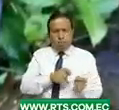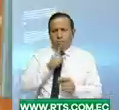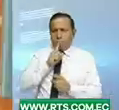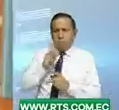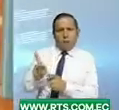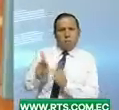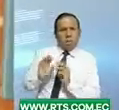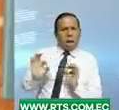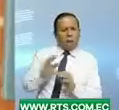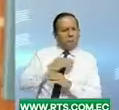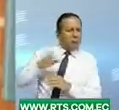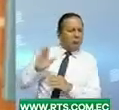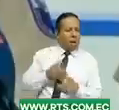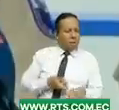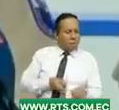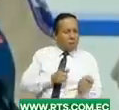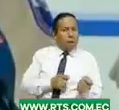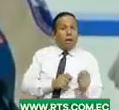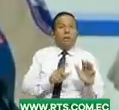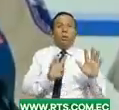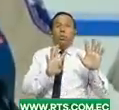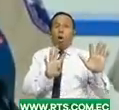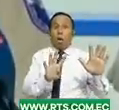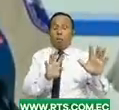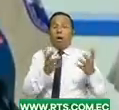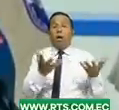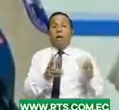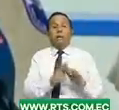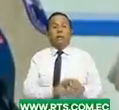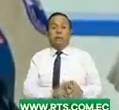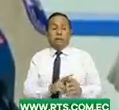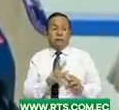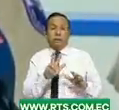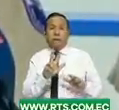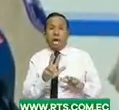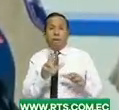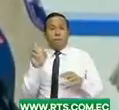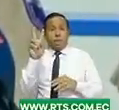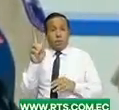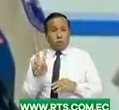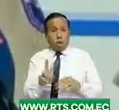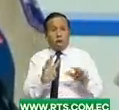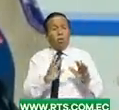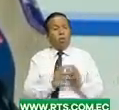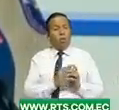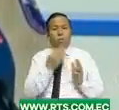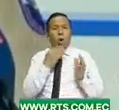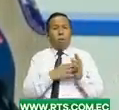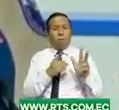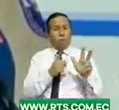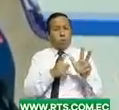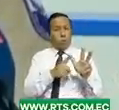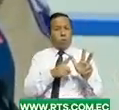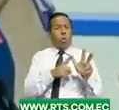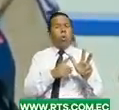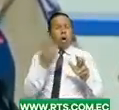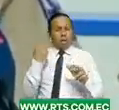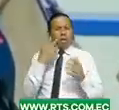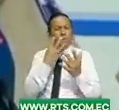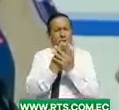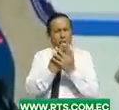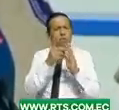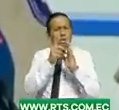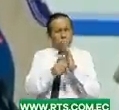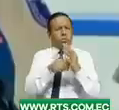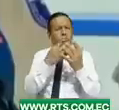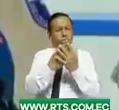6 son ecuatorianos y 3 venezolanos. De los cuales 2 registran antecedentes penales, 1 por tenencia y posesión ilícita de sustancias